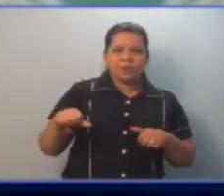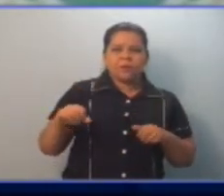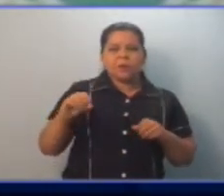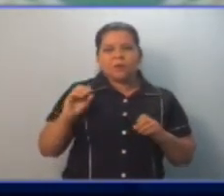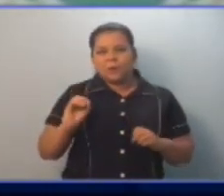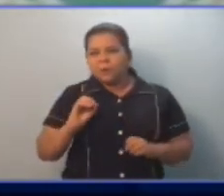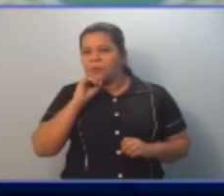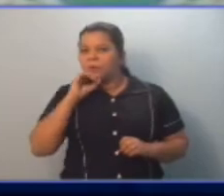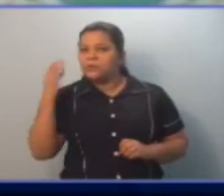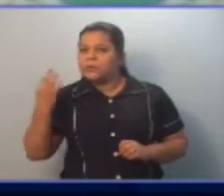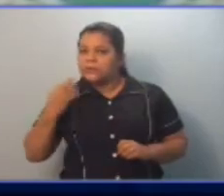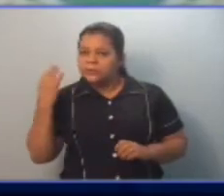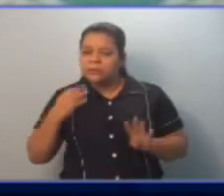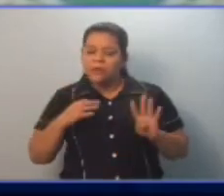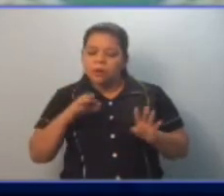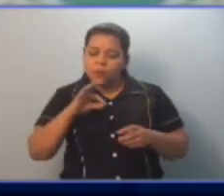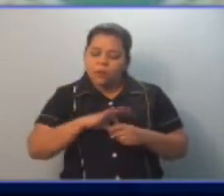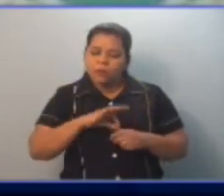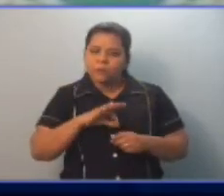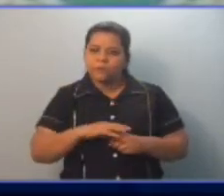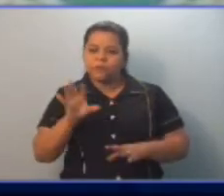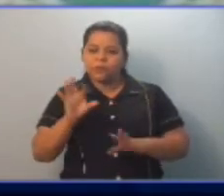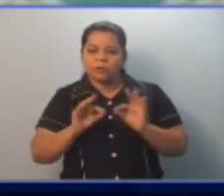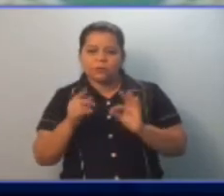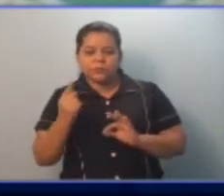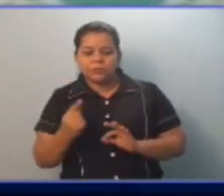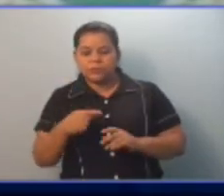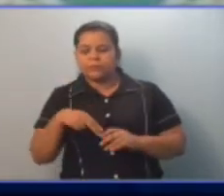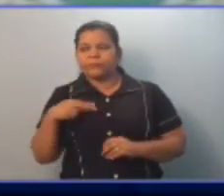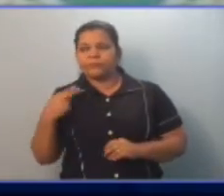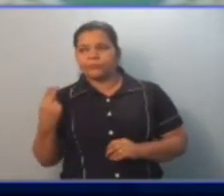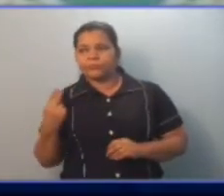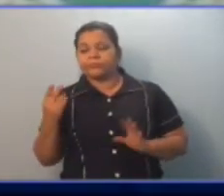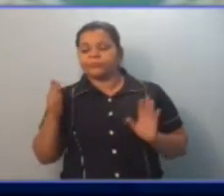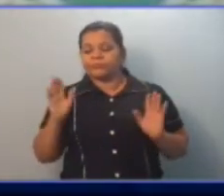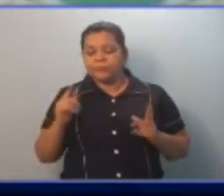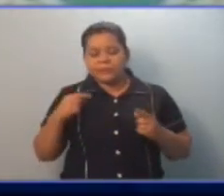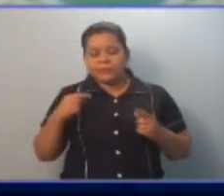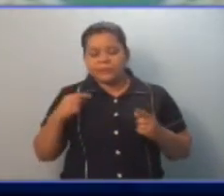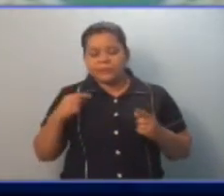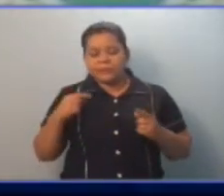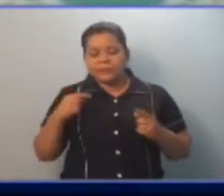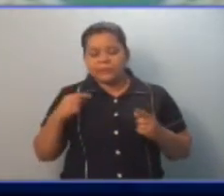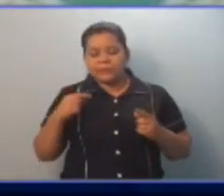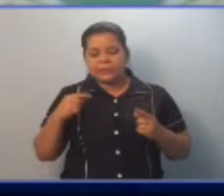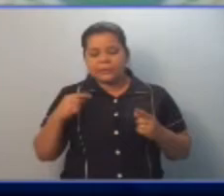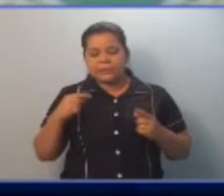necesitan 4 votos, no se han tenido, y es una discusión que todavía se mantiene así.